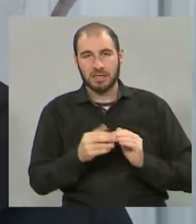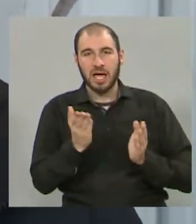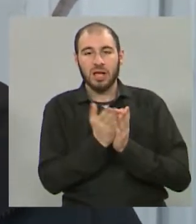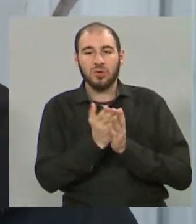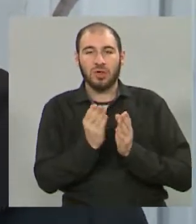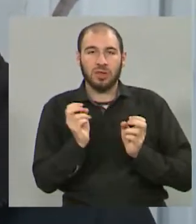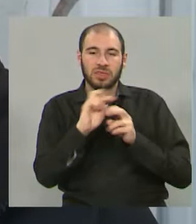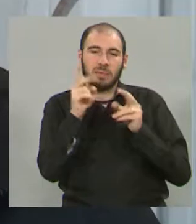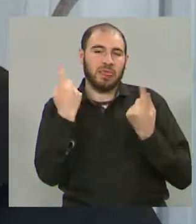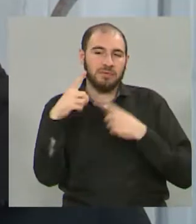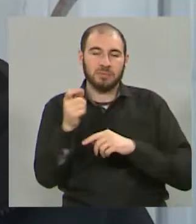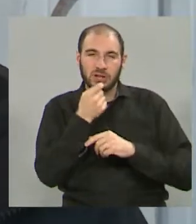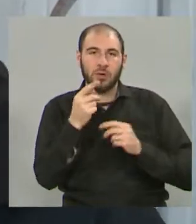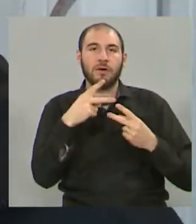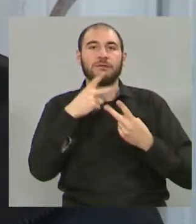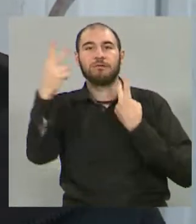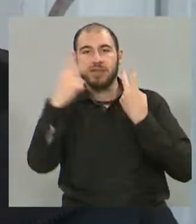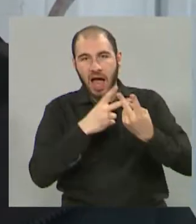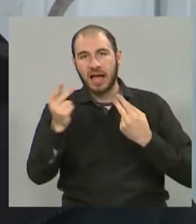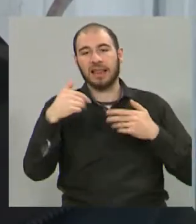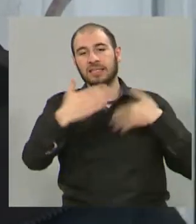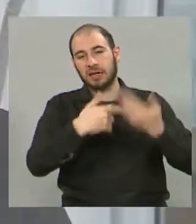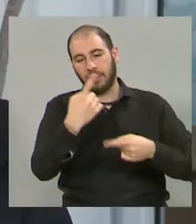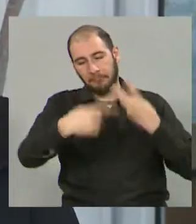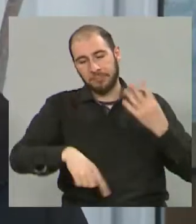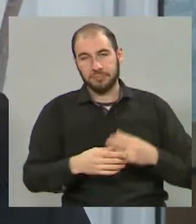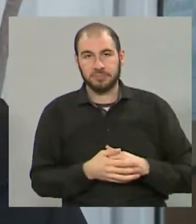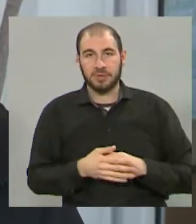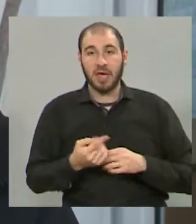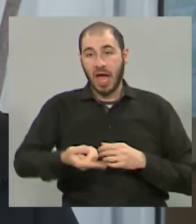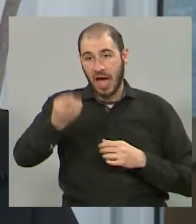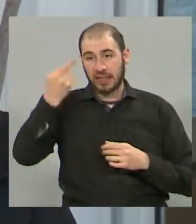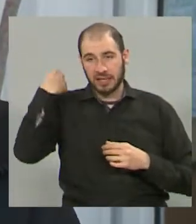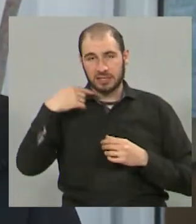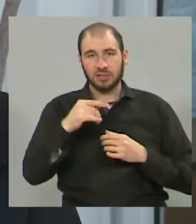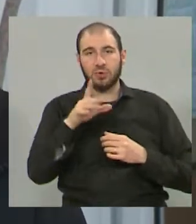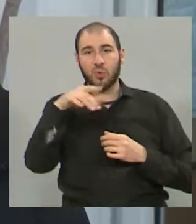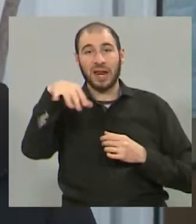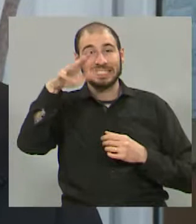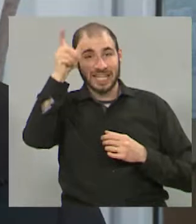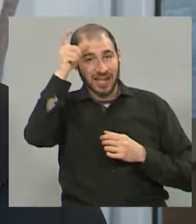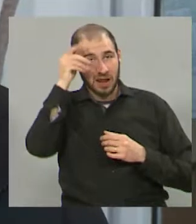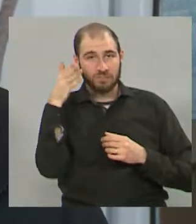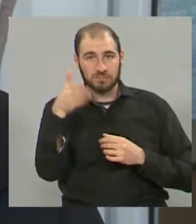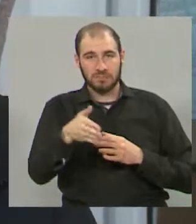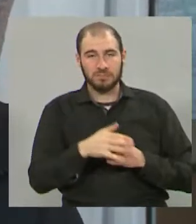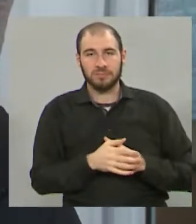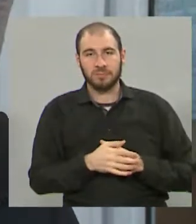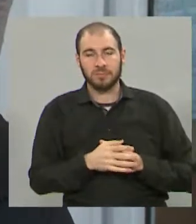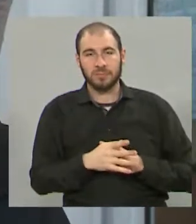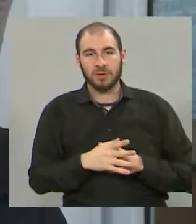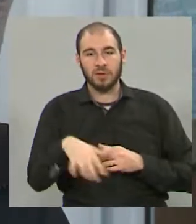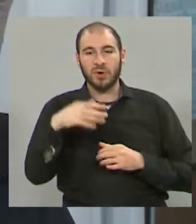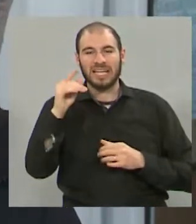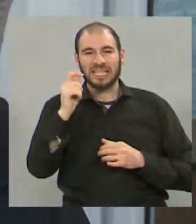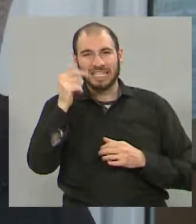otras otras temáticas como las migraciones el desarrollo etcétera antes de ayer estuvimos en la consulta un lugar donde semi